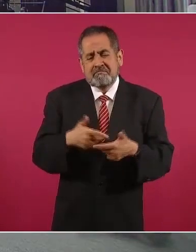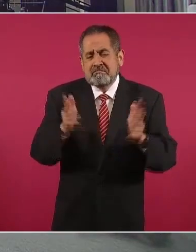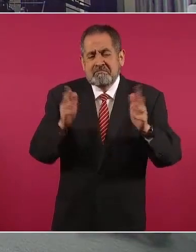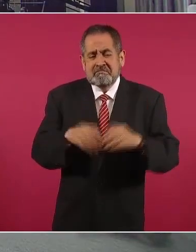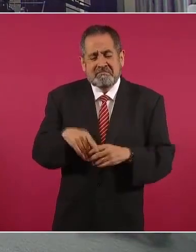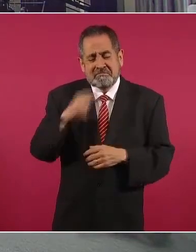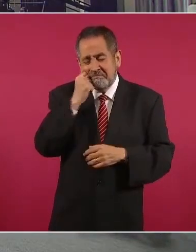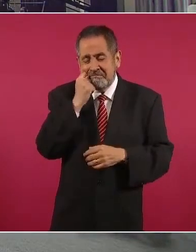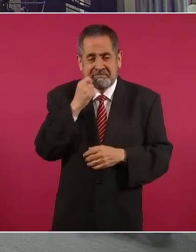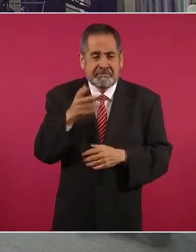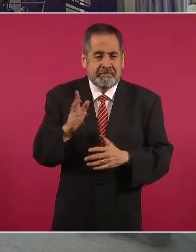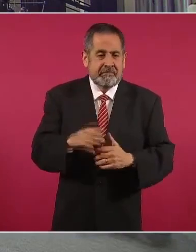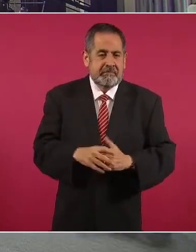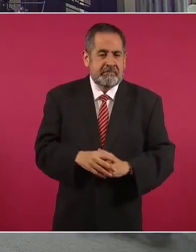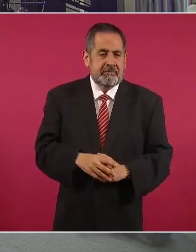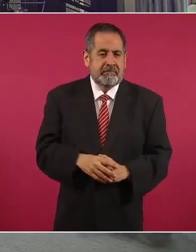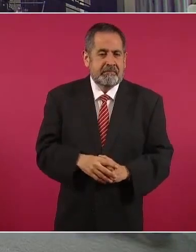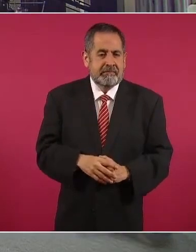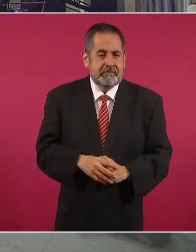pero